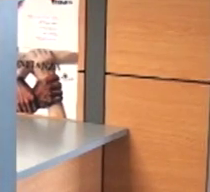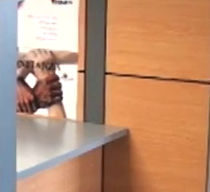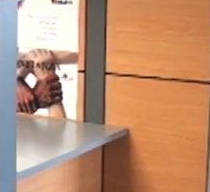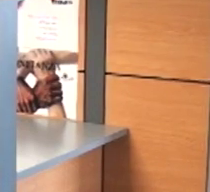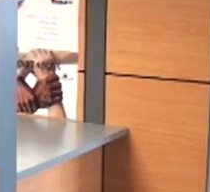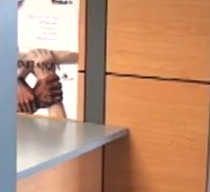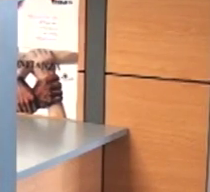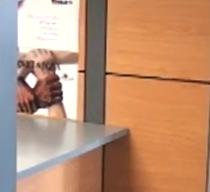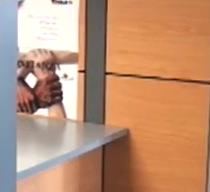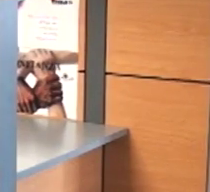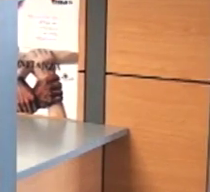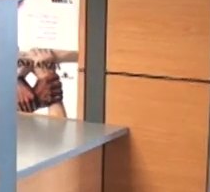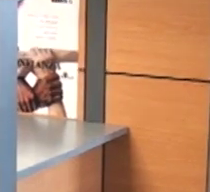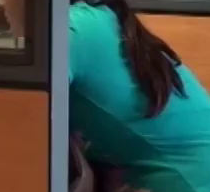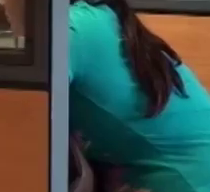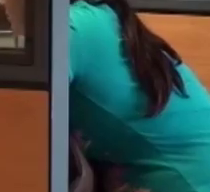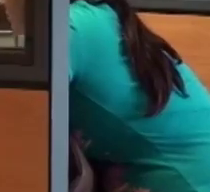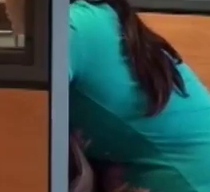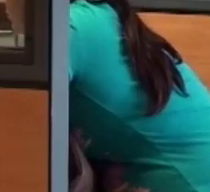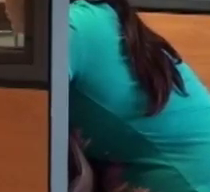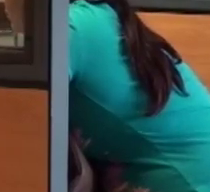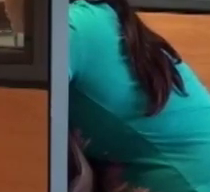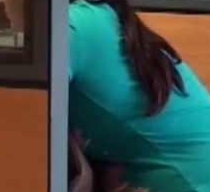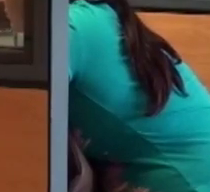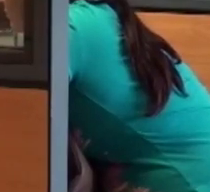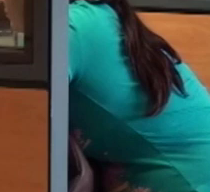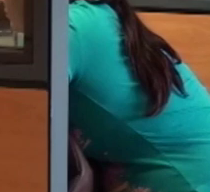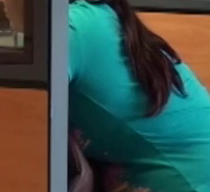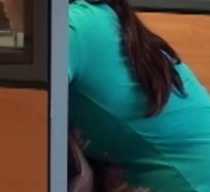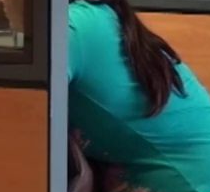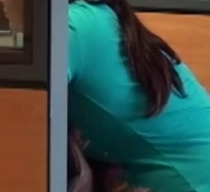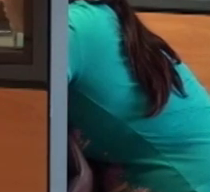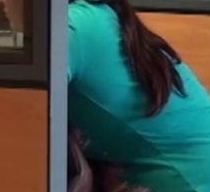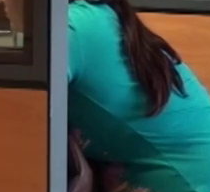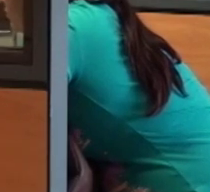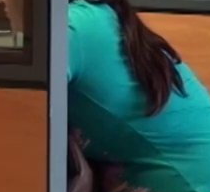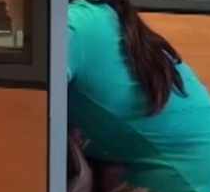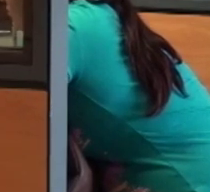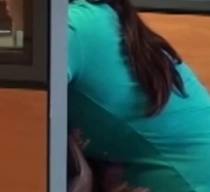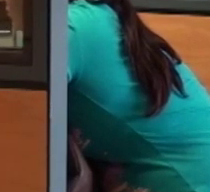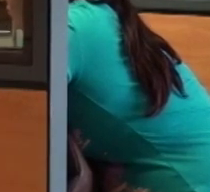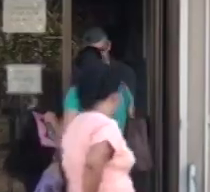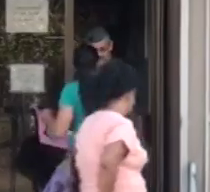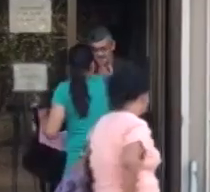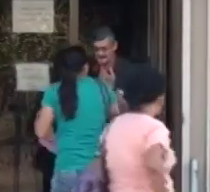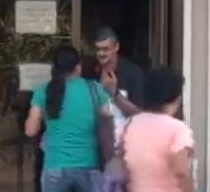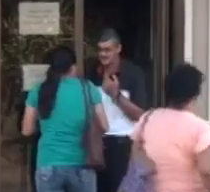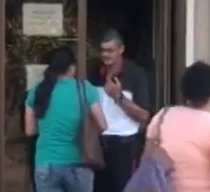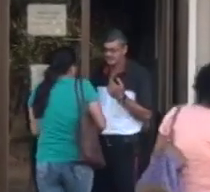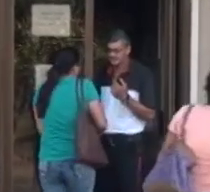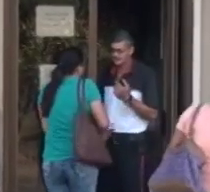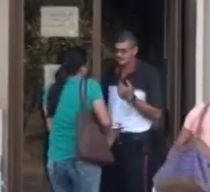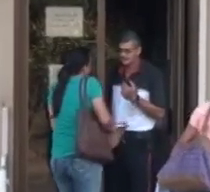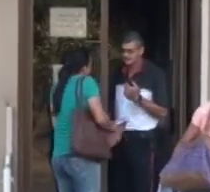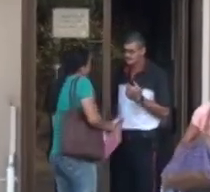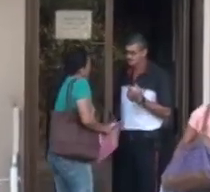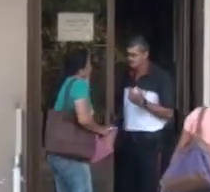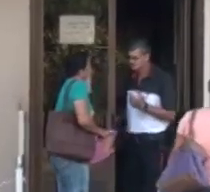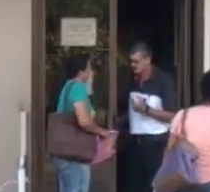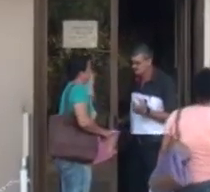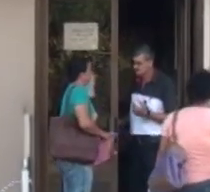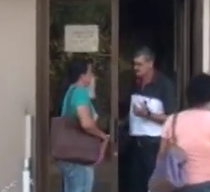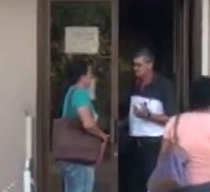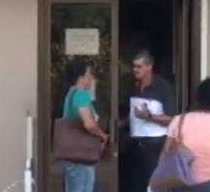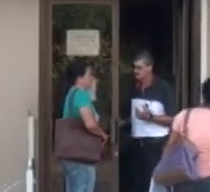y también priorizadas por su condición de pobreza. Es un único monto de 125 mil colones que ya ha sido depositado en una